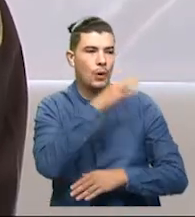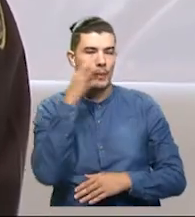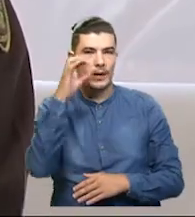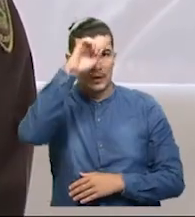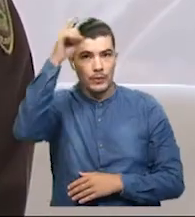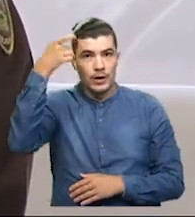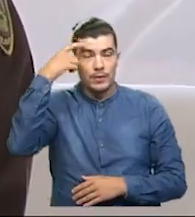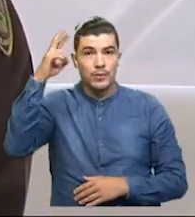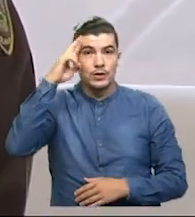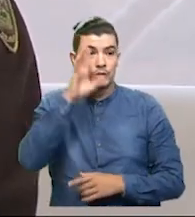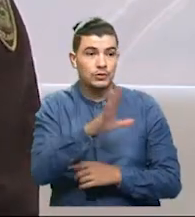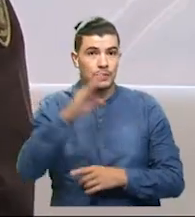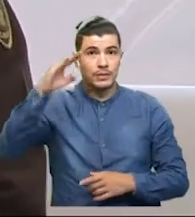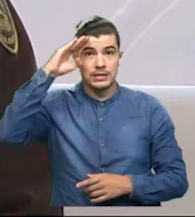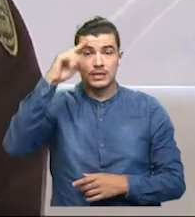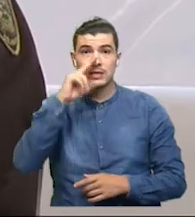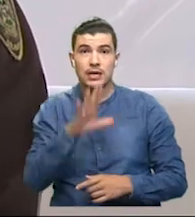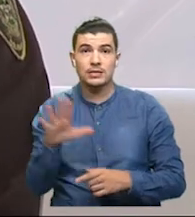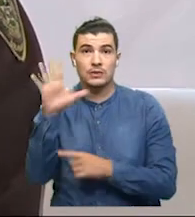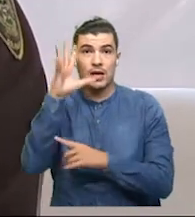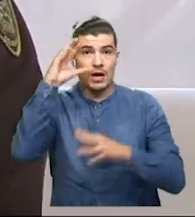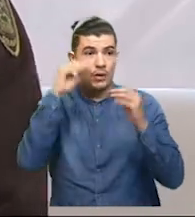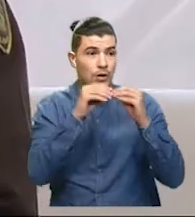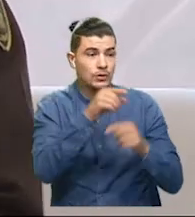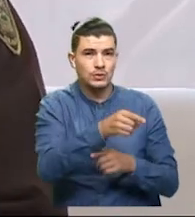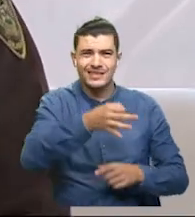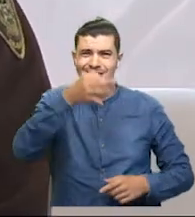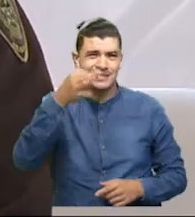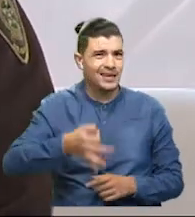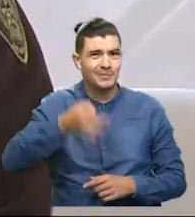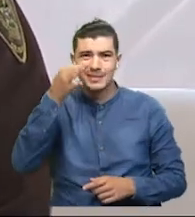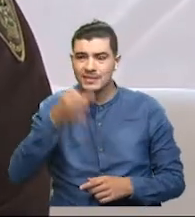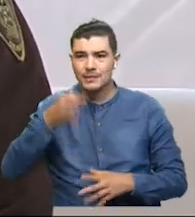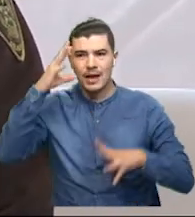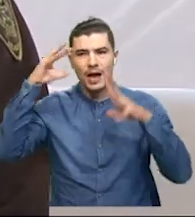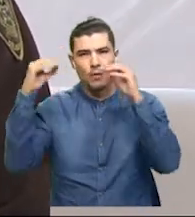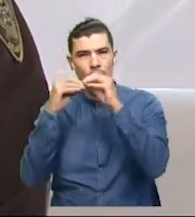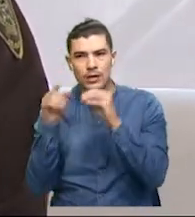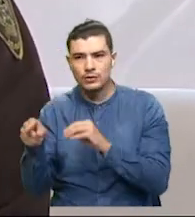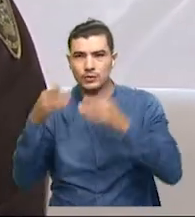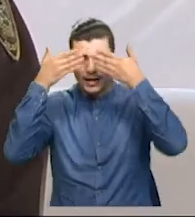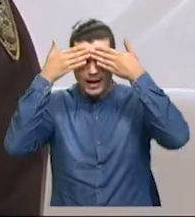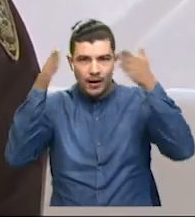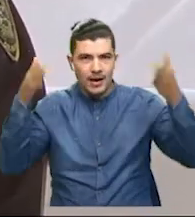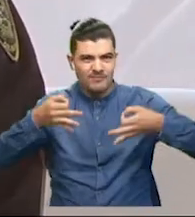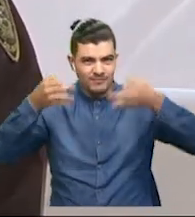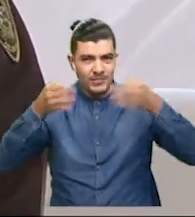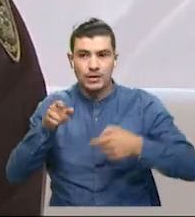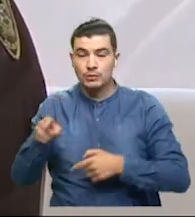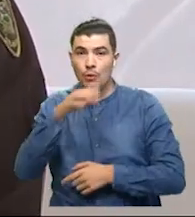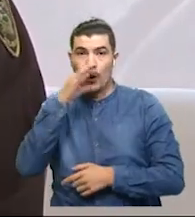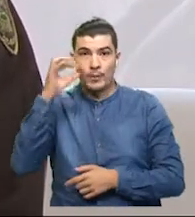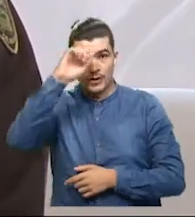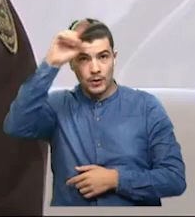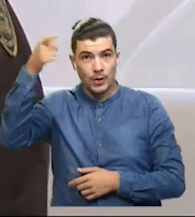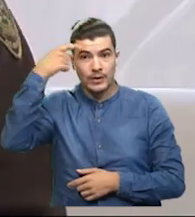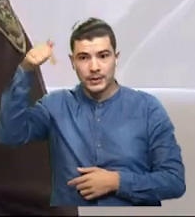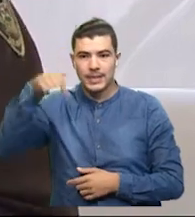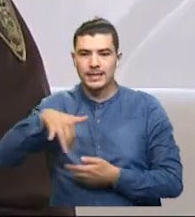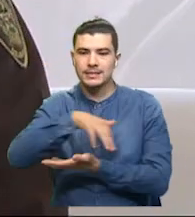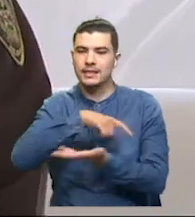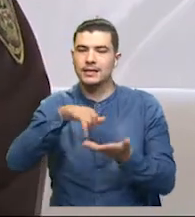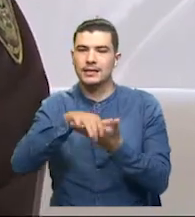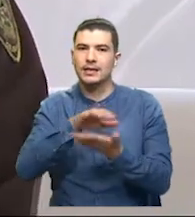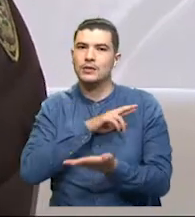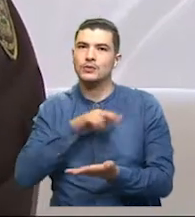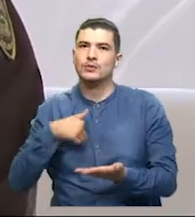Así es, la Policía Nacional, en convenio siempre y con este gran aliado de la democracia segura, el señor gobernador de Santander, vamos a recibir